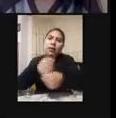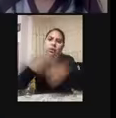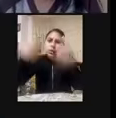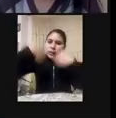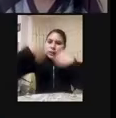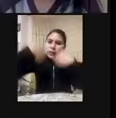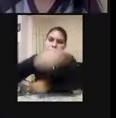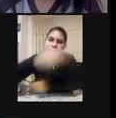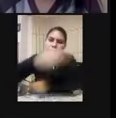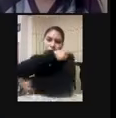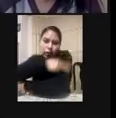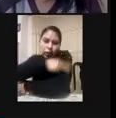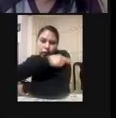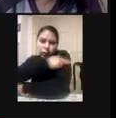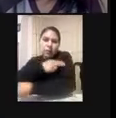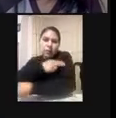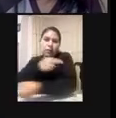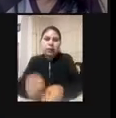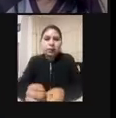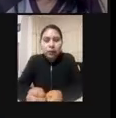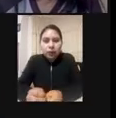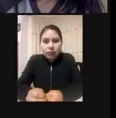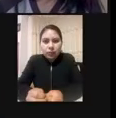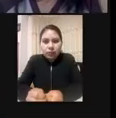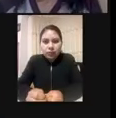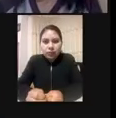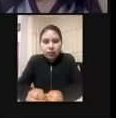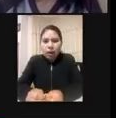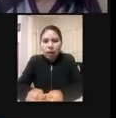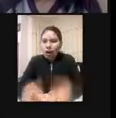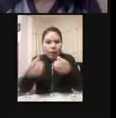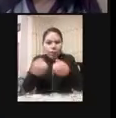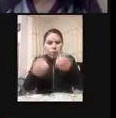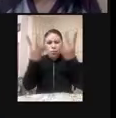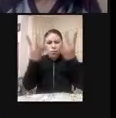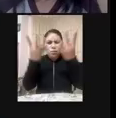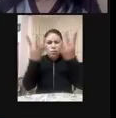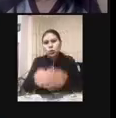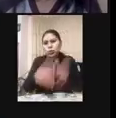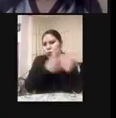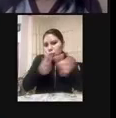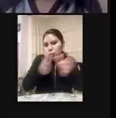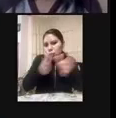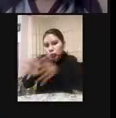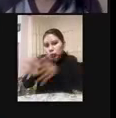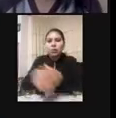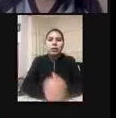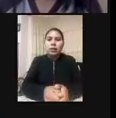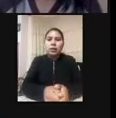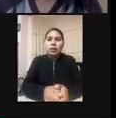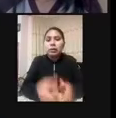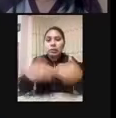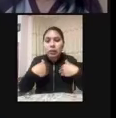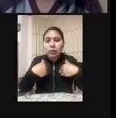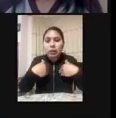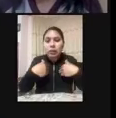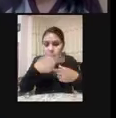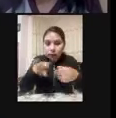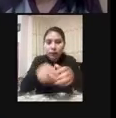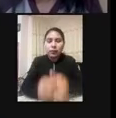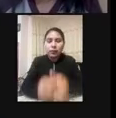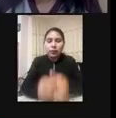de síndrome de Down es. No es un solo tipo, hay varios, así que tenemos que identificar cuál es. Un examen cardiológico.